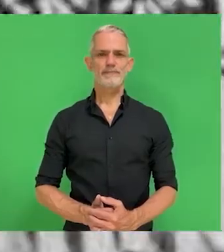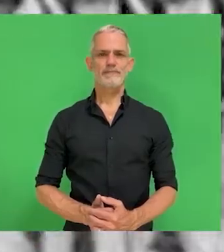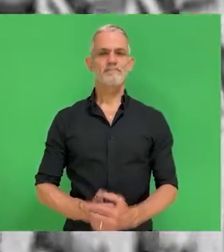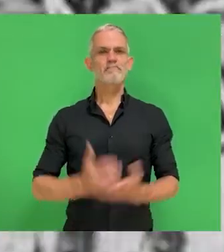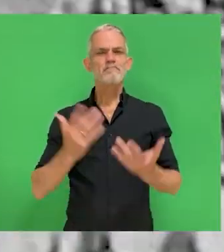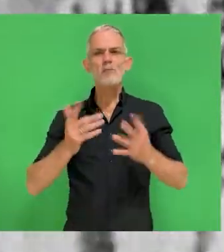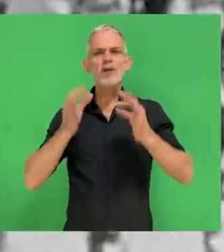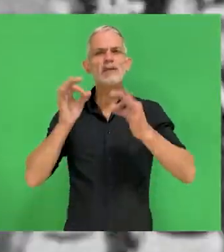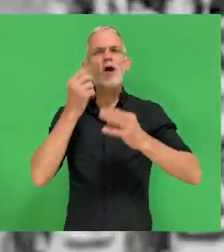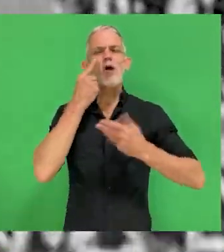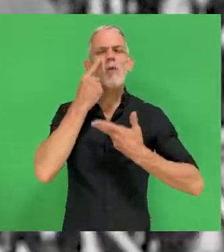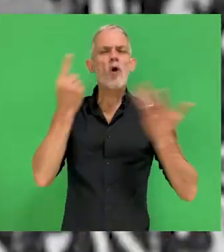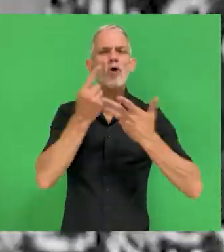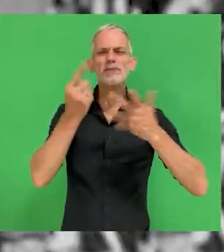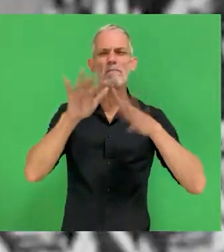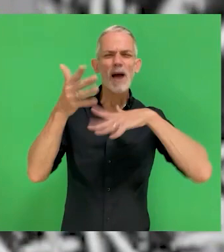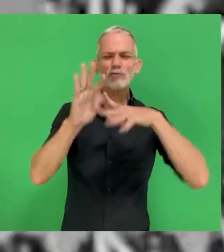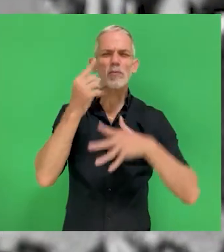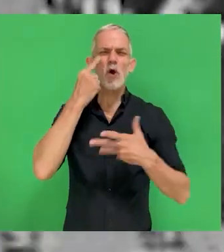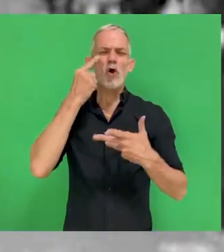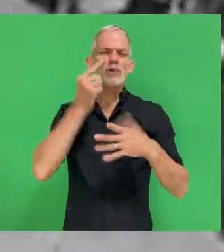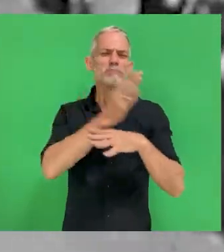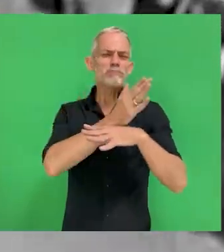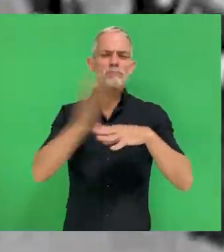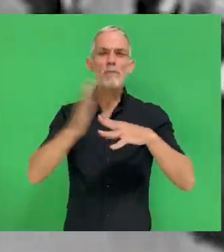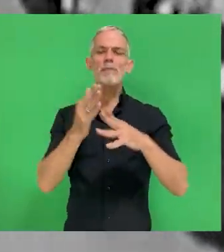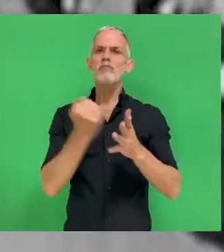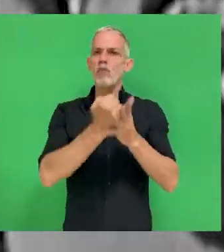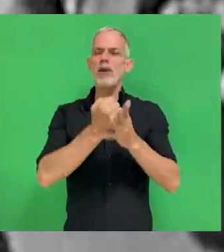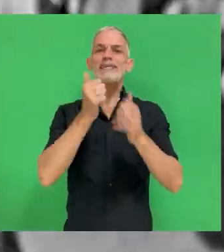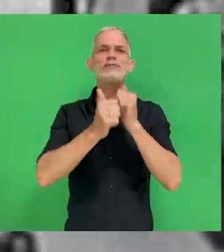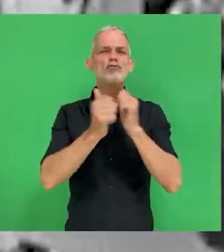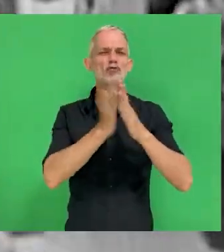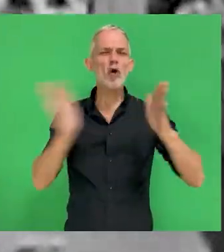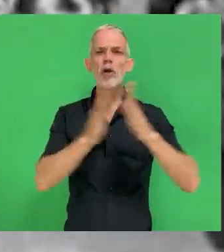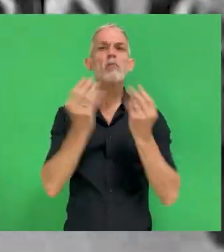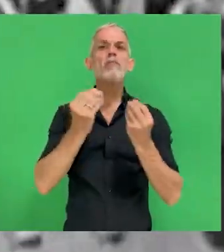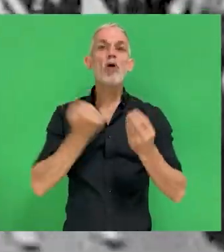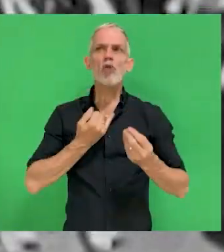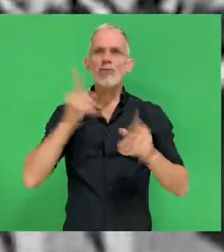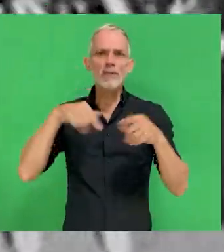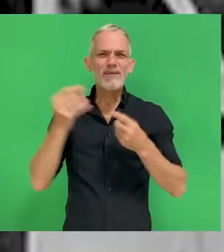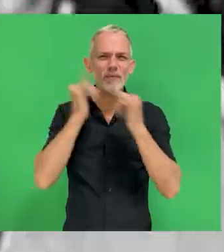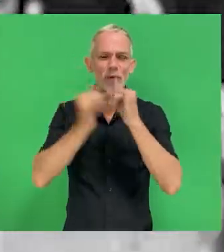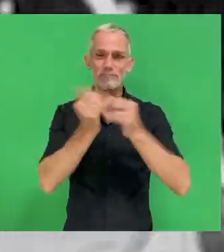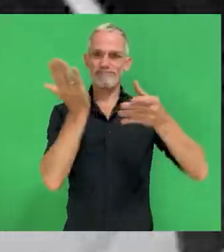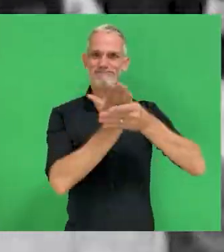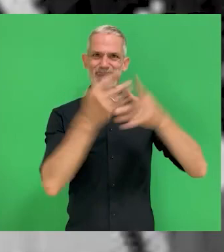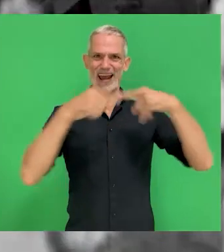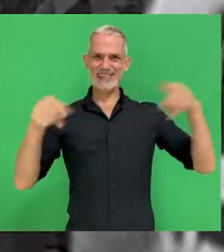Para llegar a conocer o aproximarnos a lo que devino en un hecho histórico, nos remitimos a los archivos.